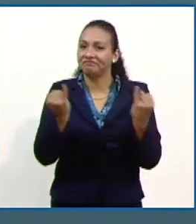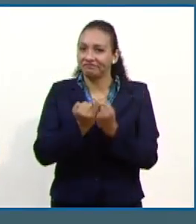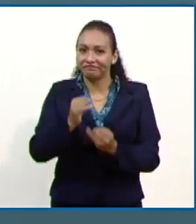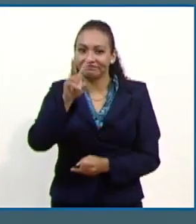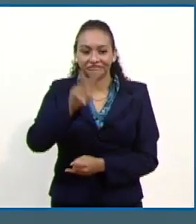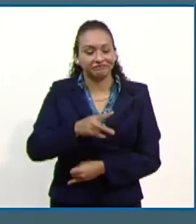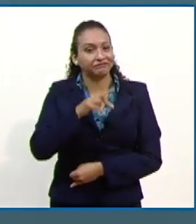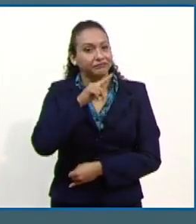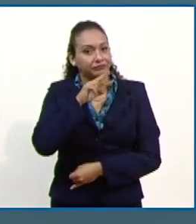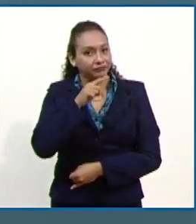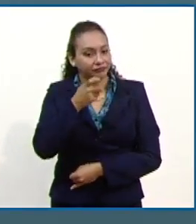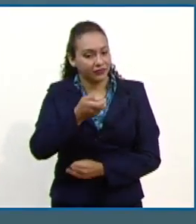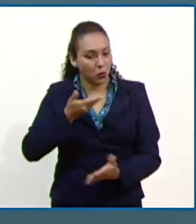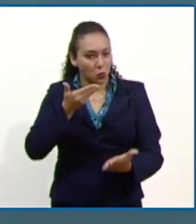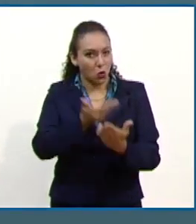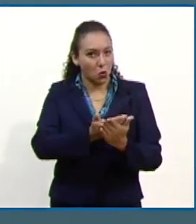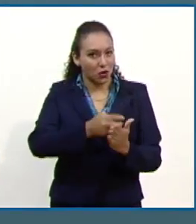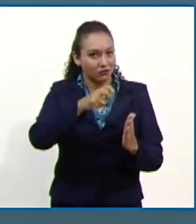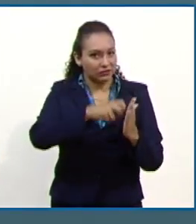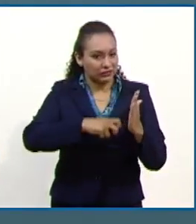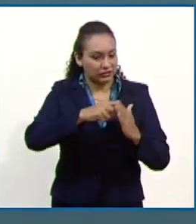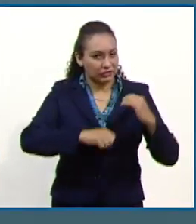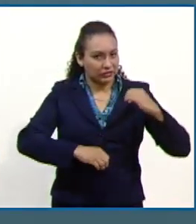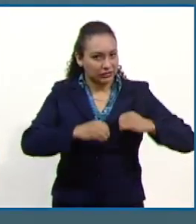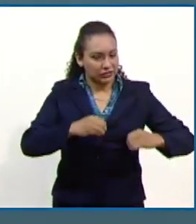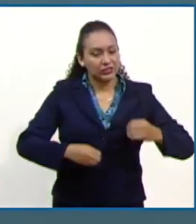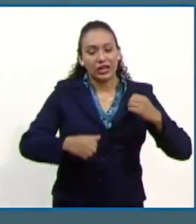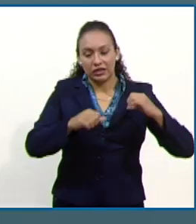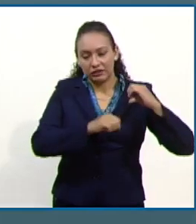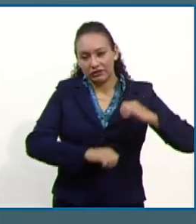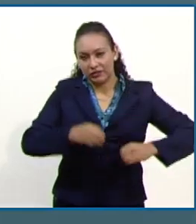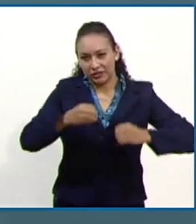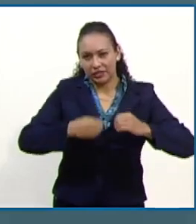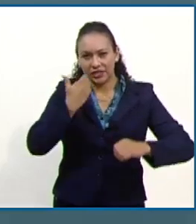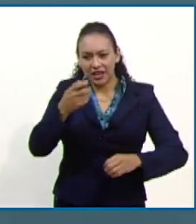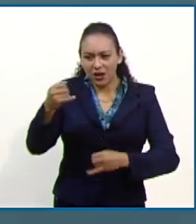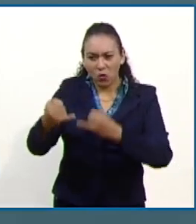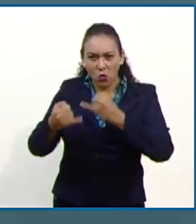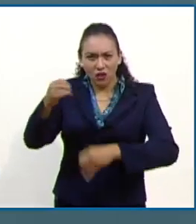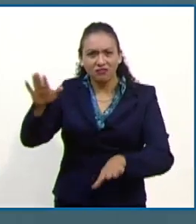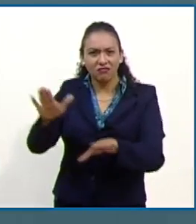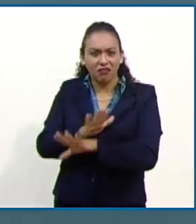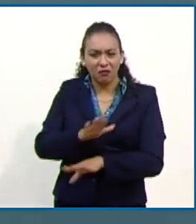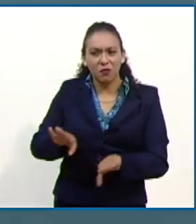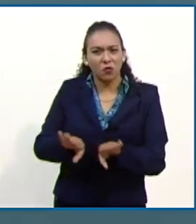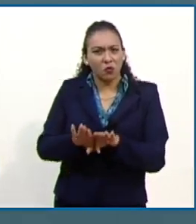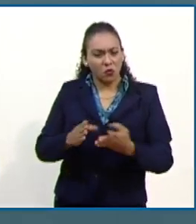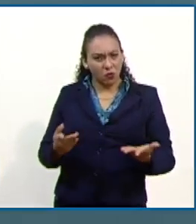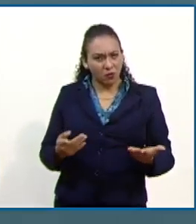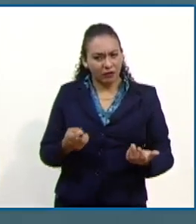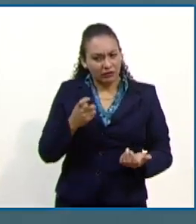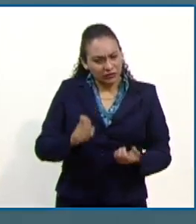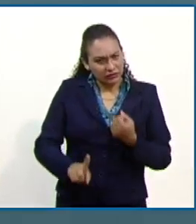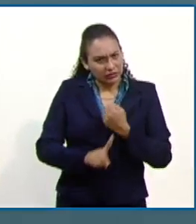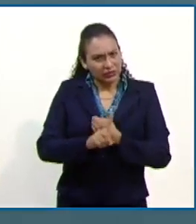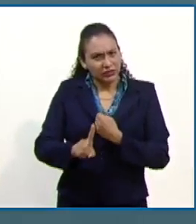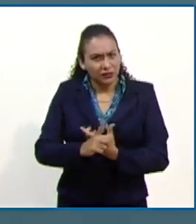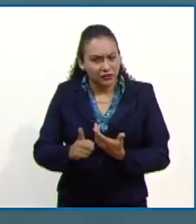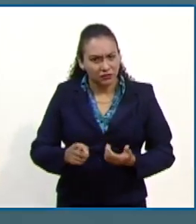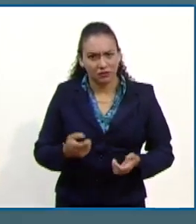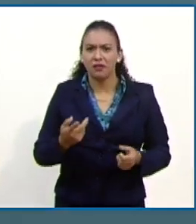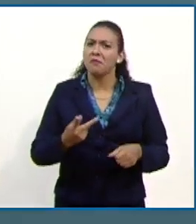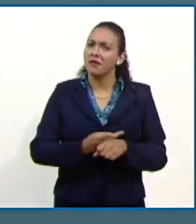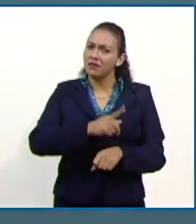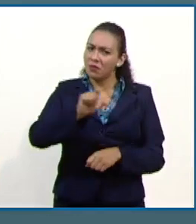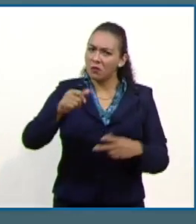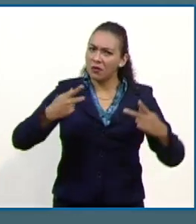dicha iniciativa, que propone elegir a las personas juzgadoras mediante el voto popular y su aplicación retroactiva, desconociendo los derechos